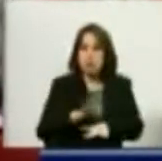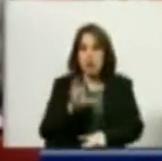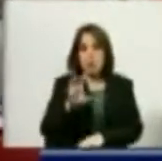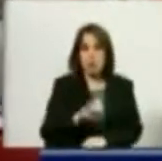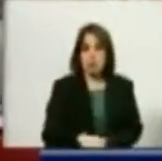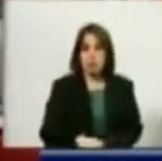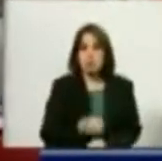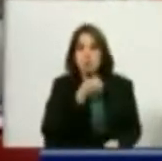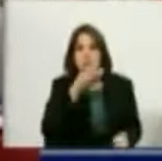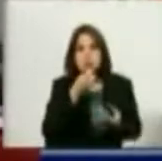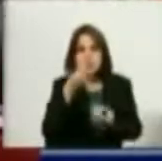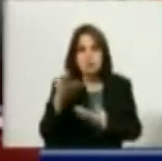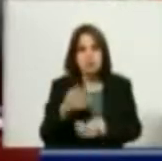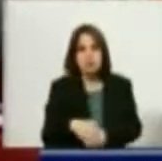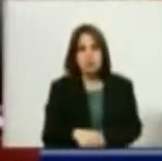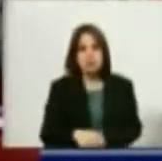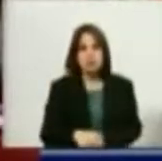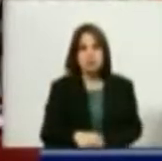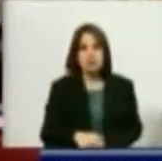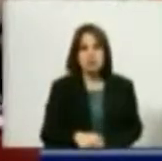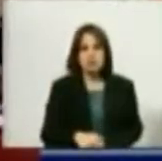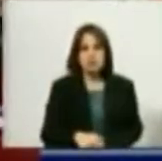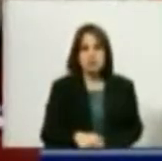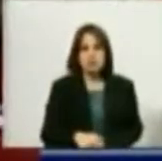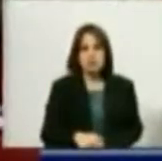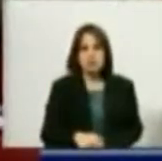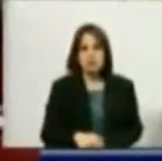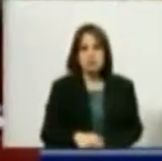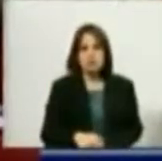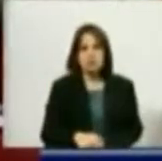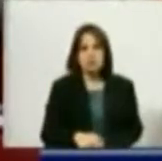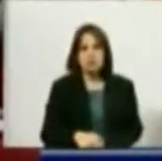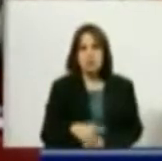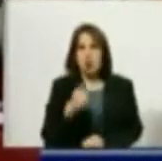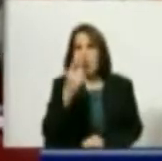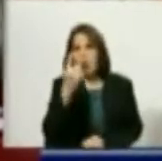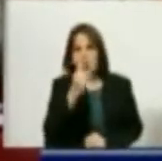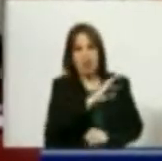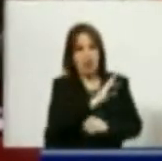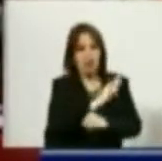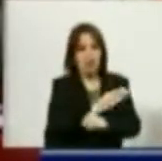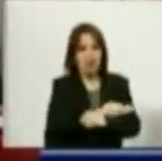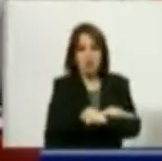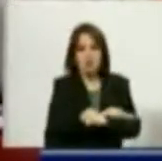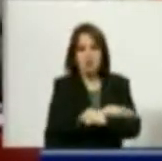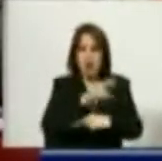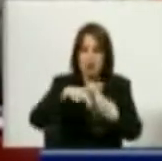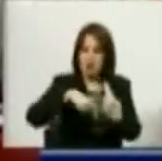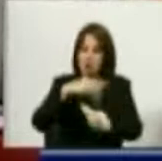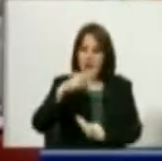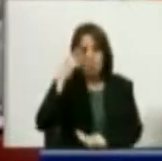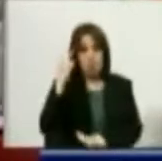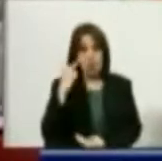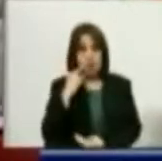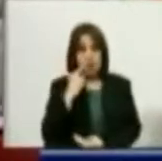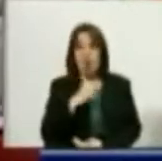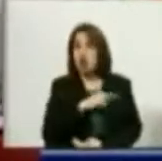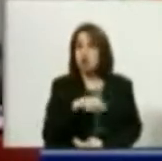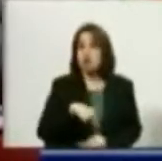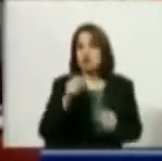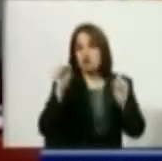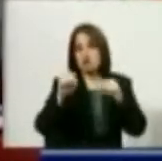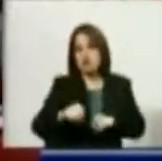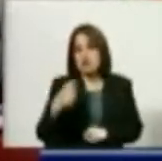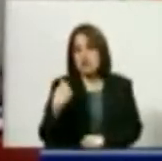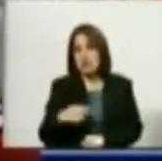fíjense una de las fortalezas de la Revolución bolivariana es que nosotros sí tenemos